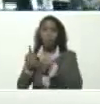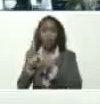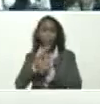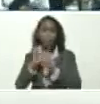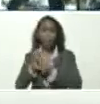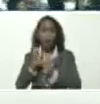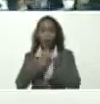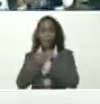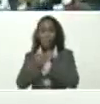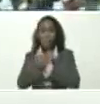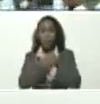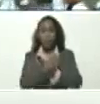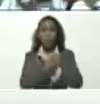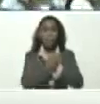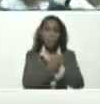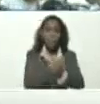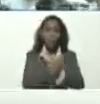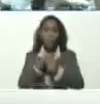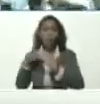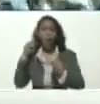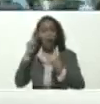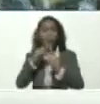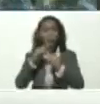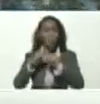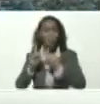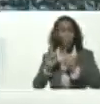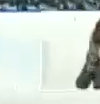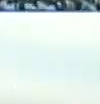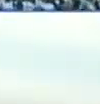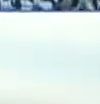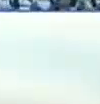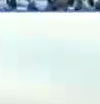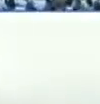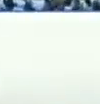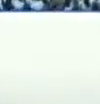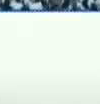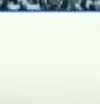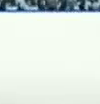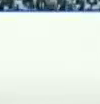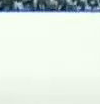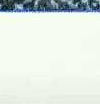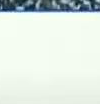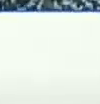Amor, amor hacia otros pueblos, hacia otras culturas. Pero